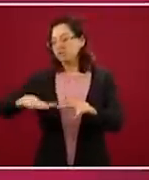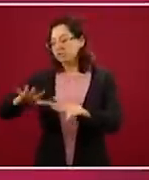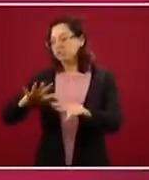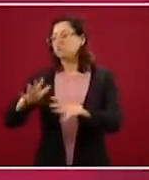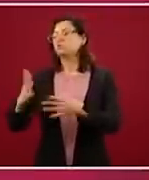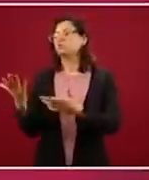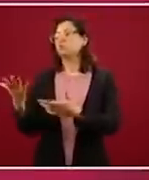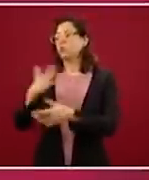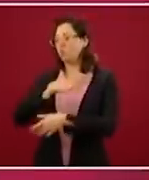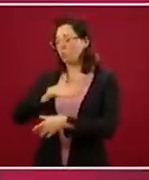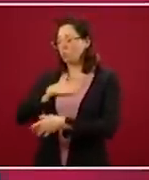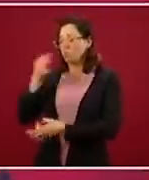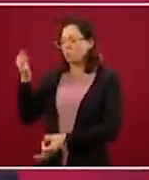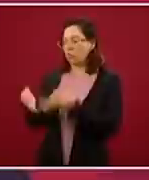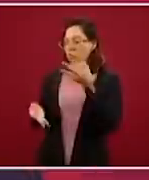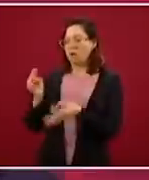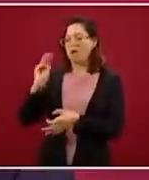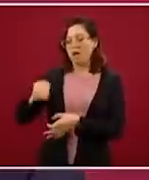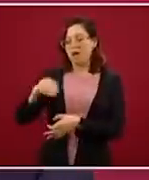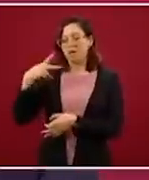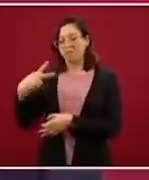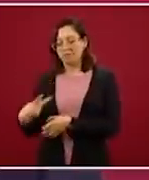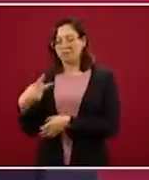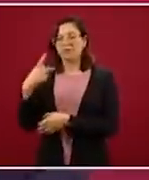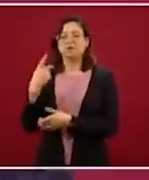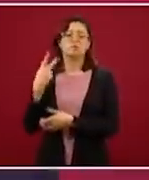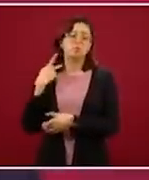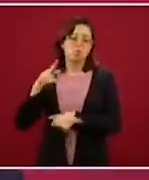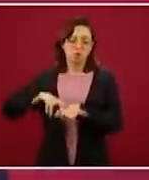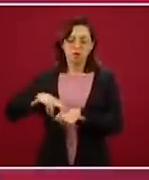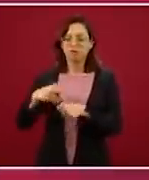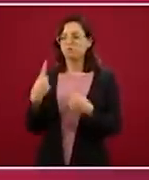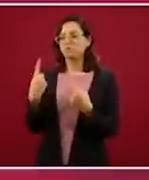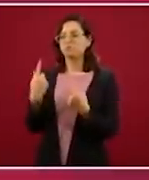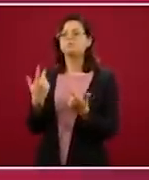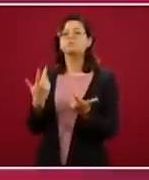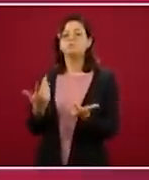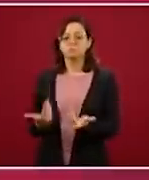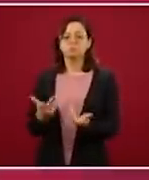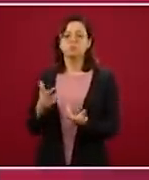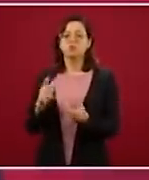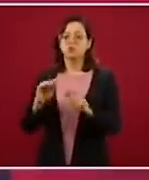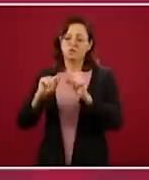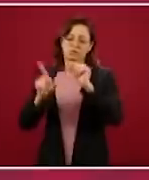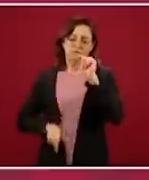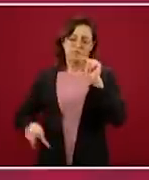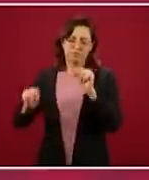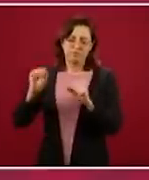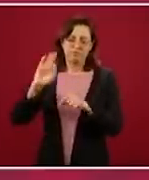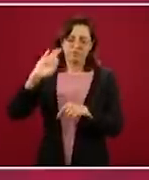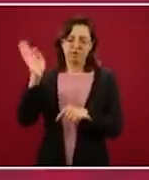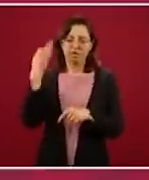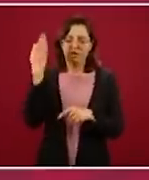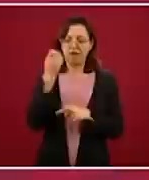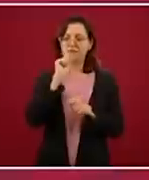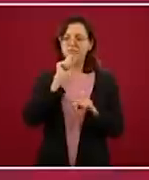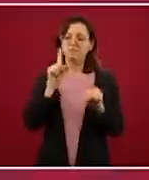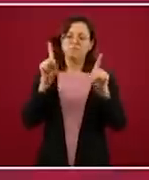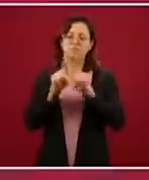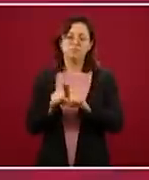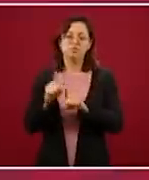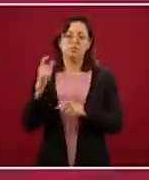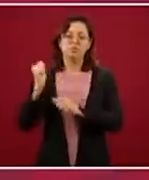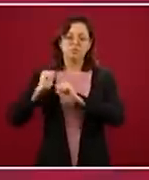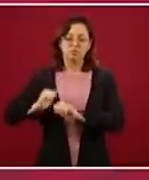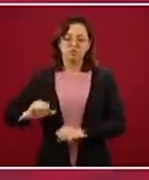procuración de justicia, que implica las fiscalías, las procuradurías locales, evidente y federal y locales, evidentemente impartición de justicia,